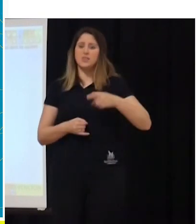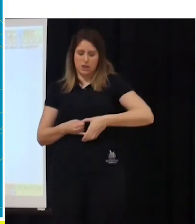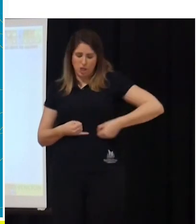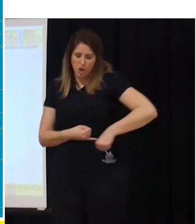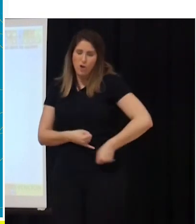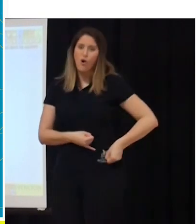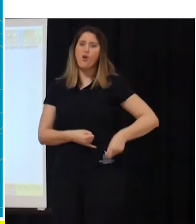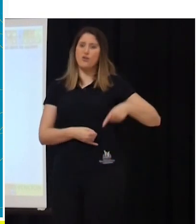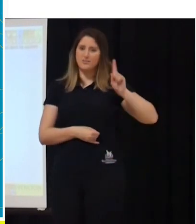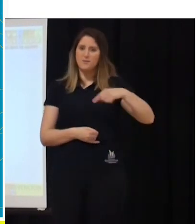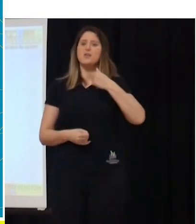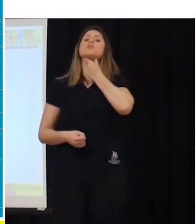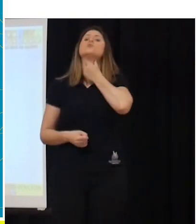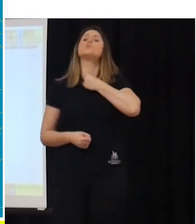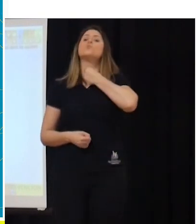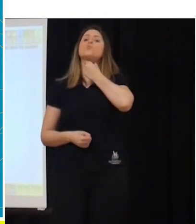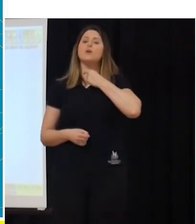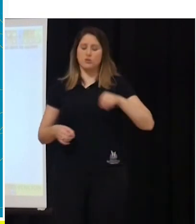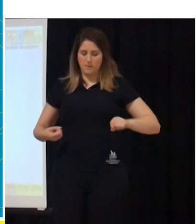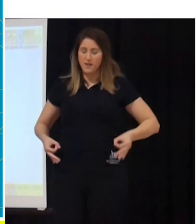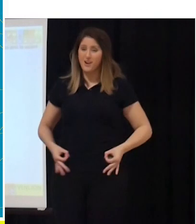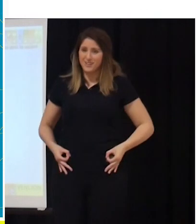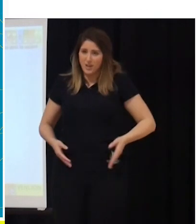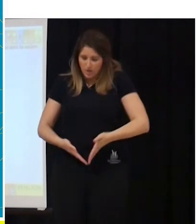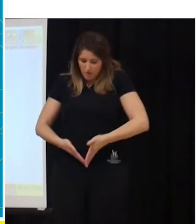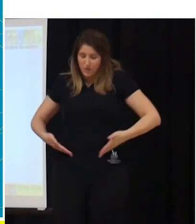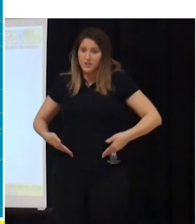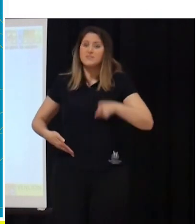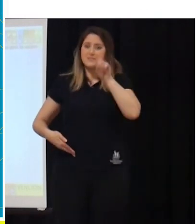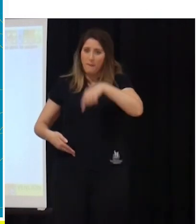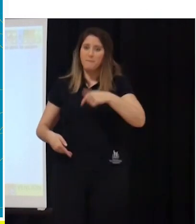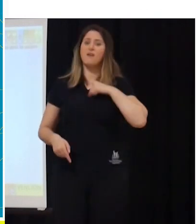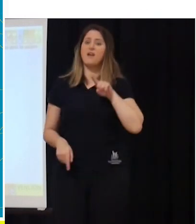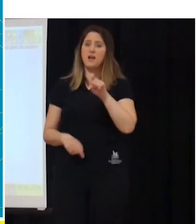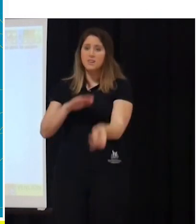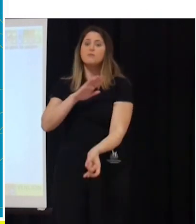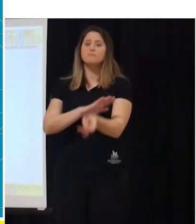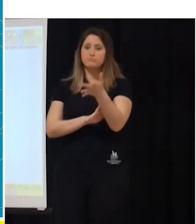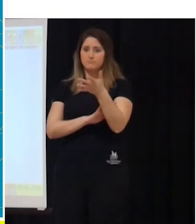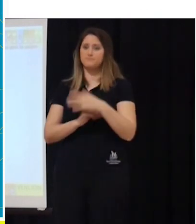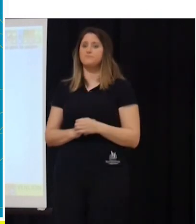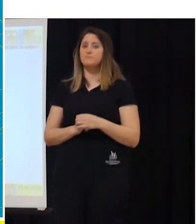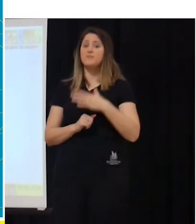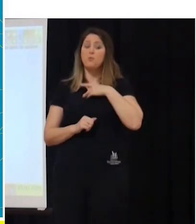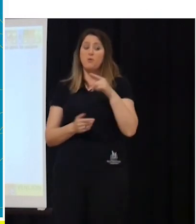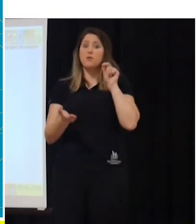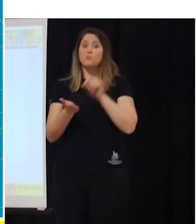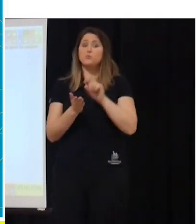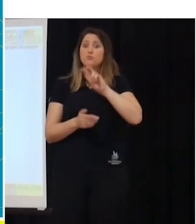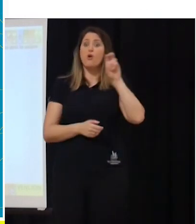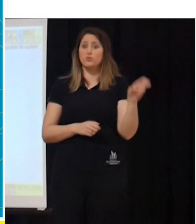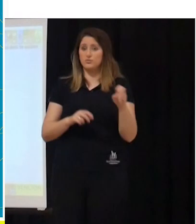recto, de cuello, de útero, y me dejo probablemente una docena más. Y el segundo punto,